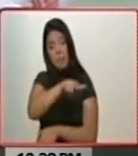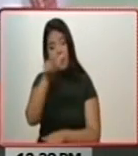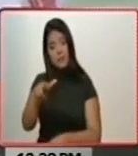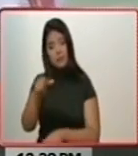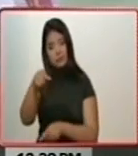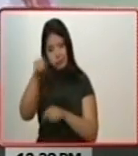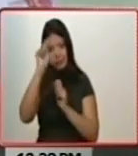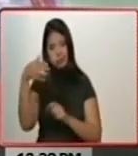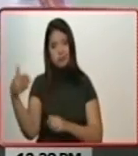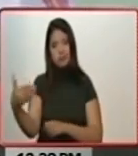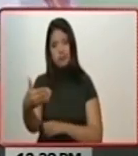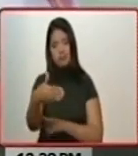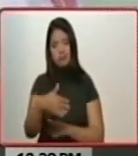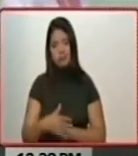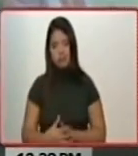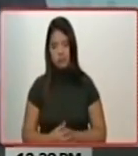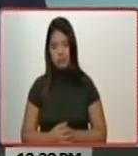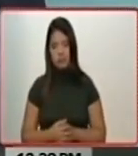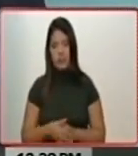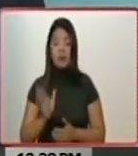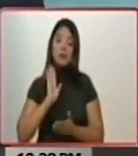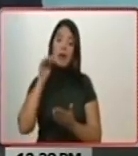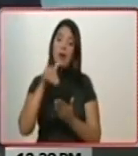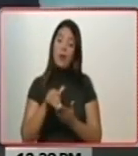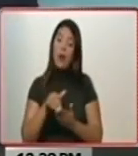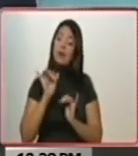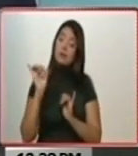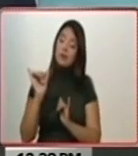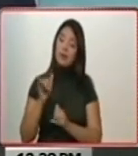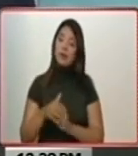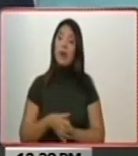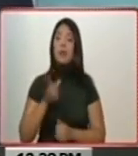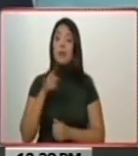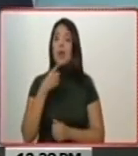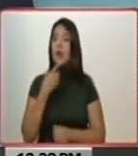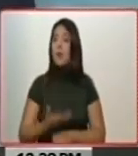pescadores del eje costero de Choroní en esta entidad aragüeña. Además, ha hecho